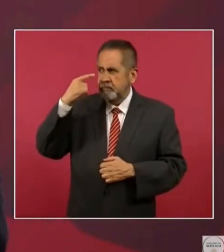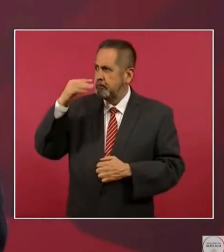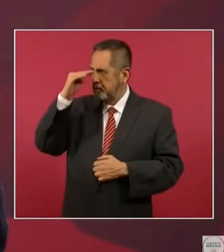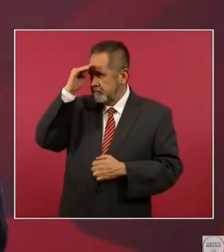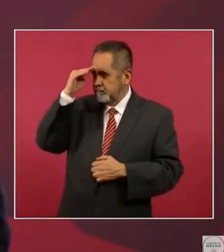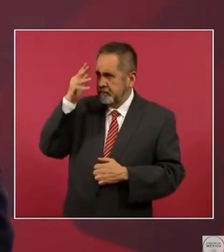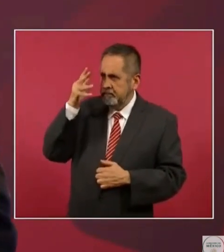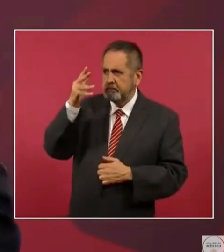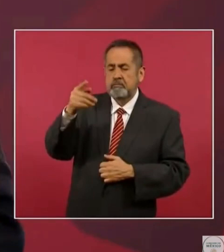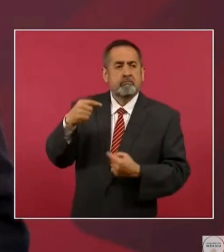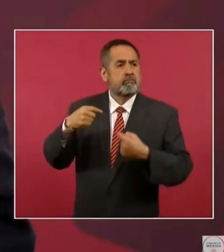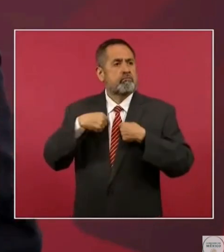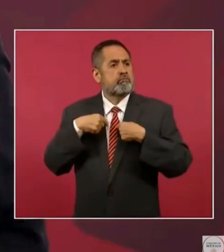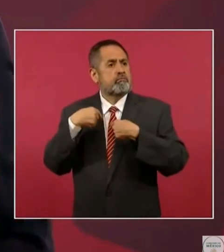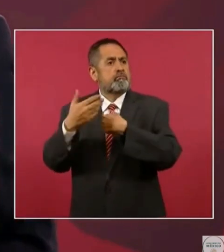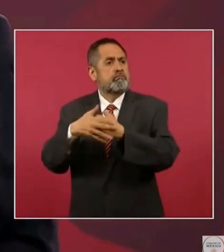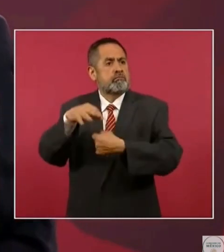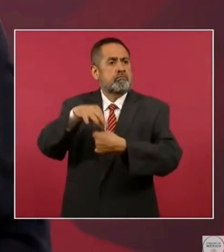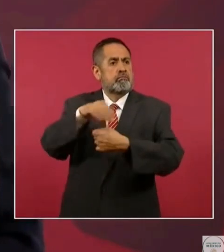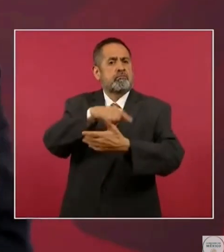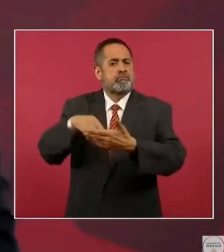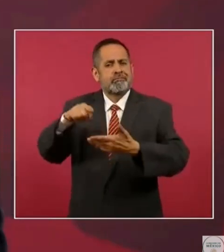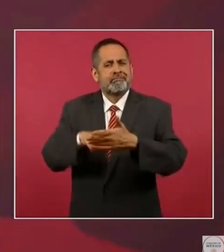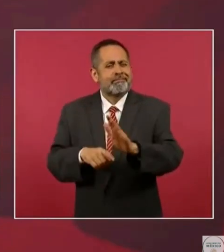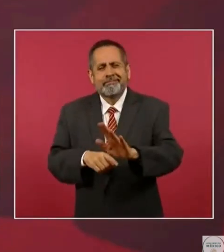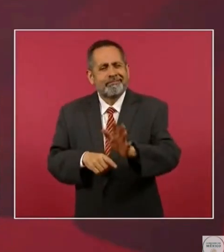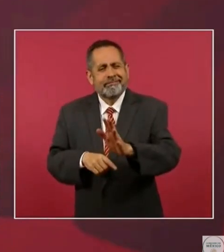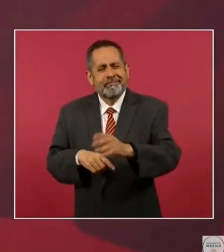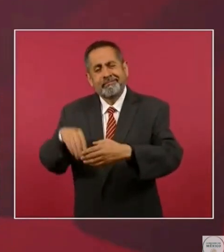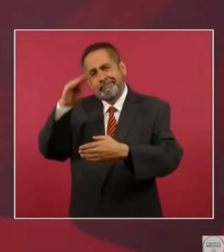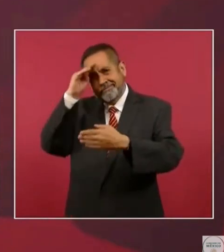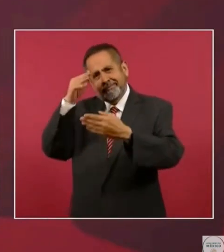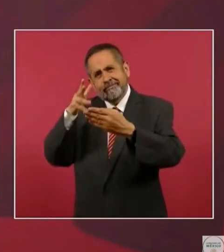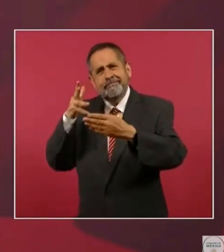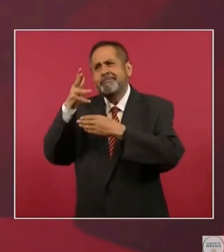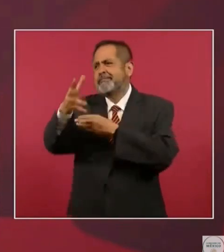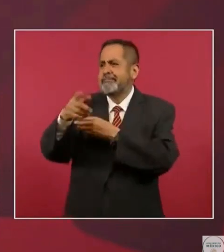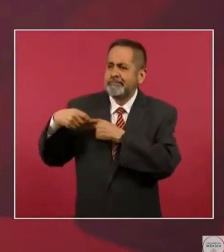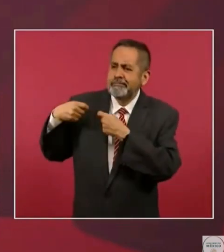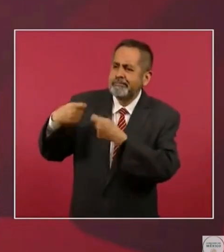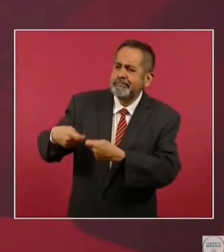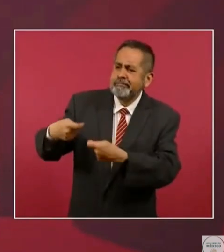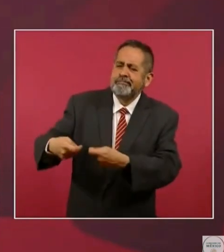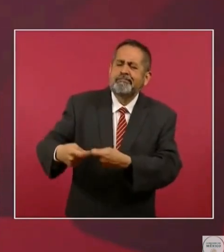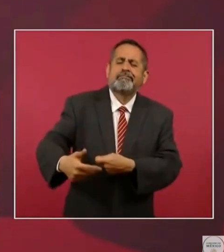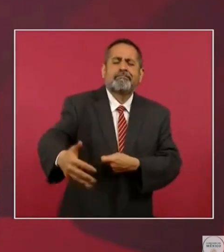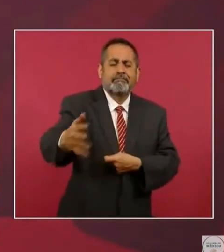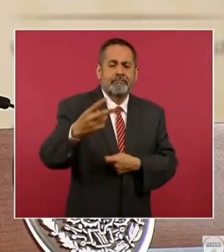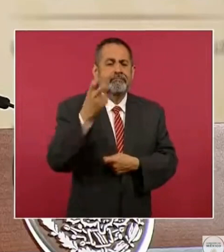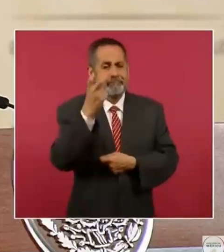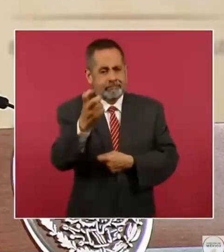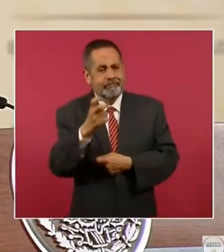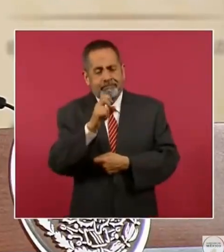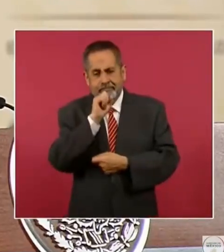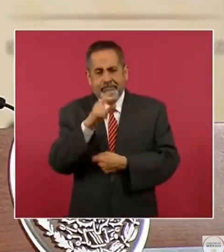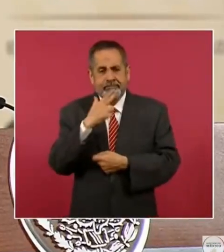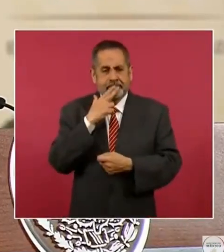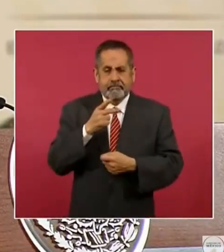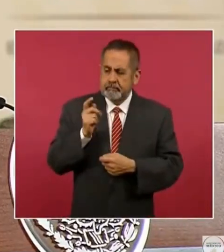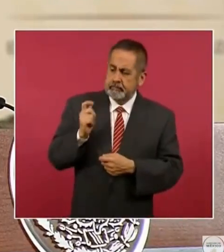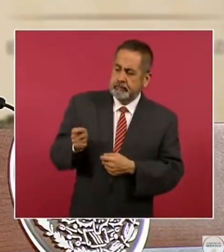las próximas elecciones, sino en las próximas generaciones. ¿Qué significa esto?